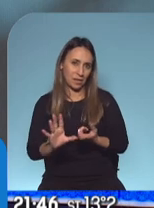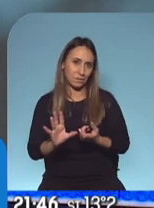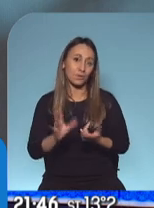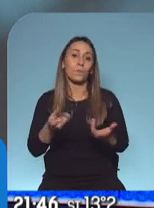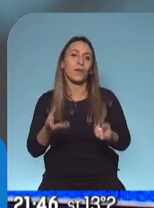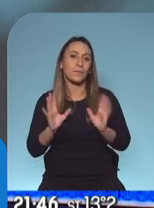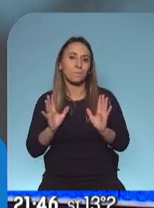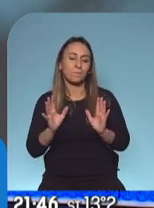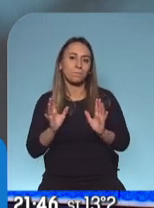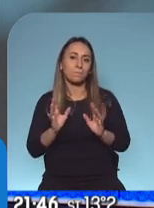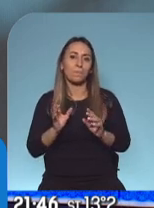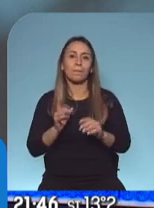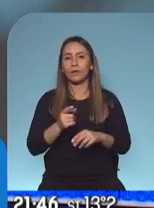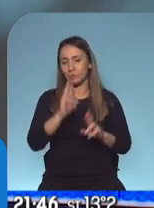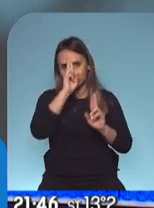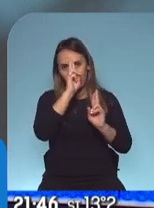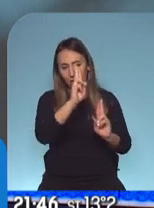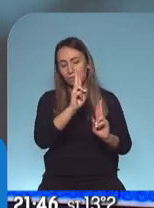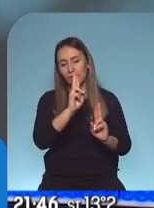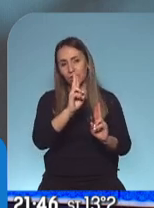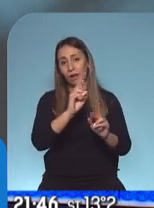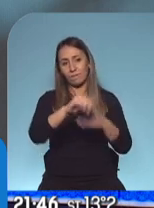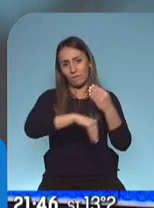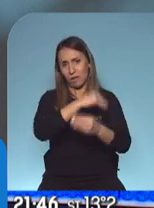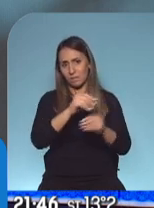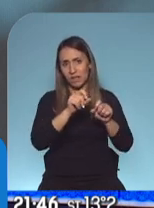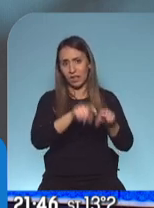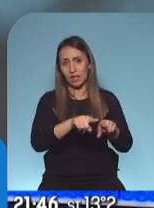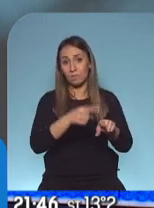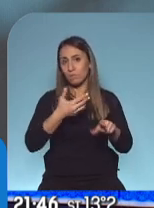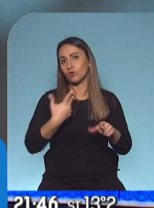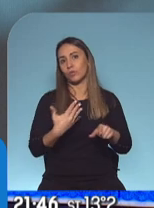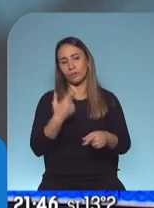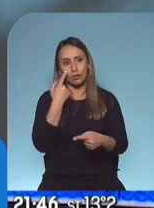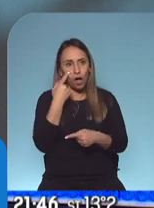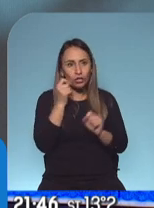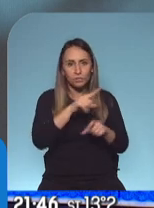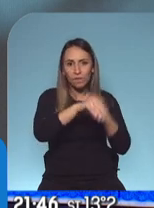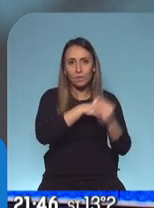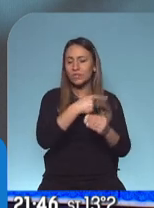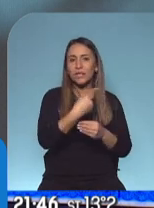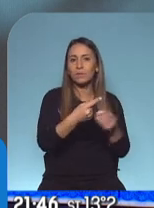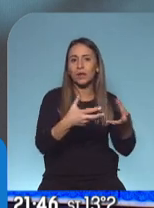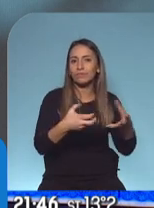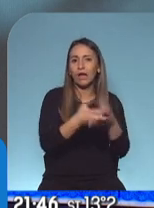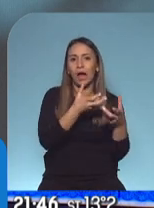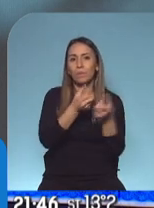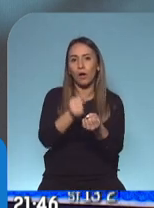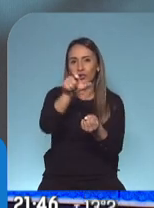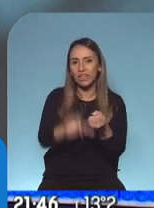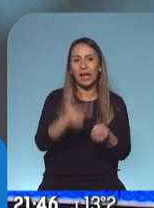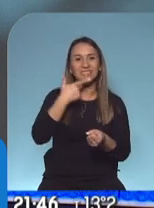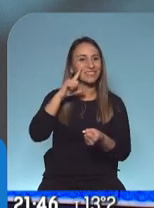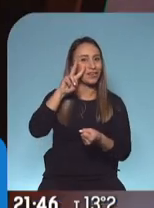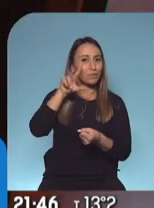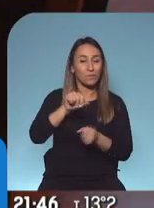cierto. El mayor de los respetos, por supuesto, a una familia que aparte la conocimos porque siempre lo acompañaba Silvio en ese palco viejo